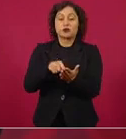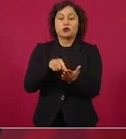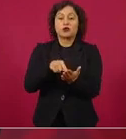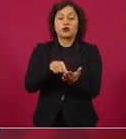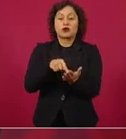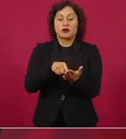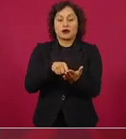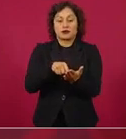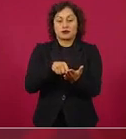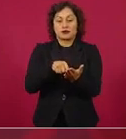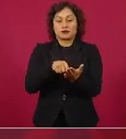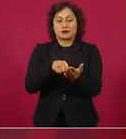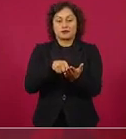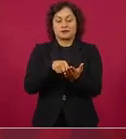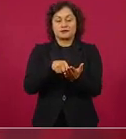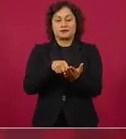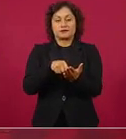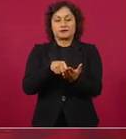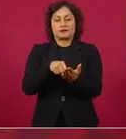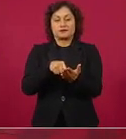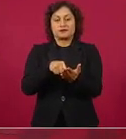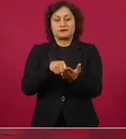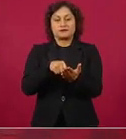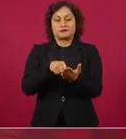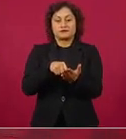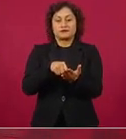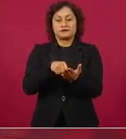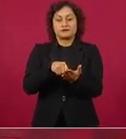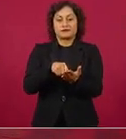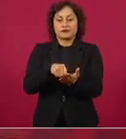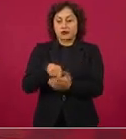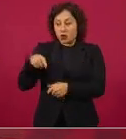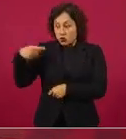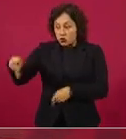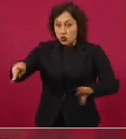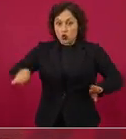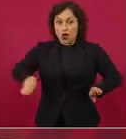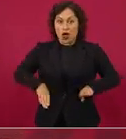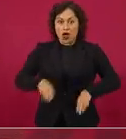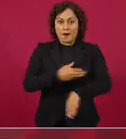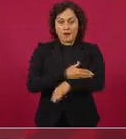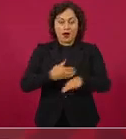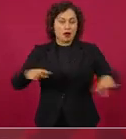no siendo del todo maderista.